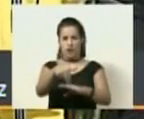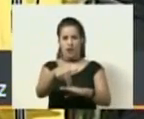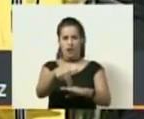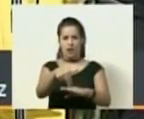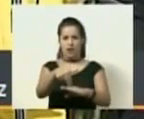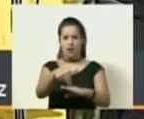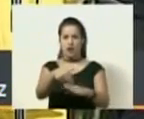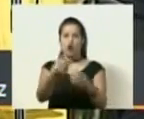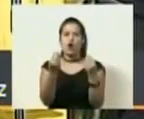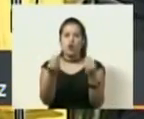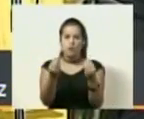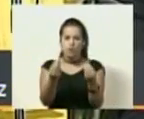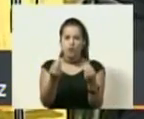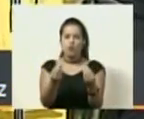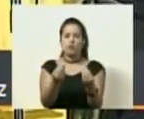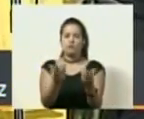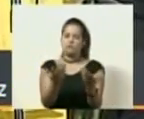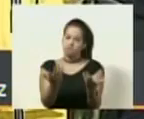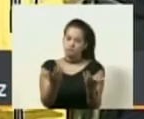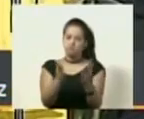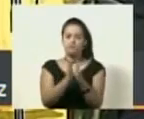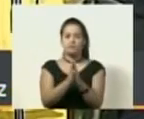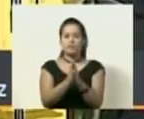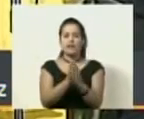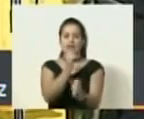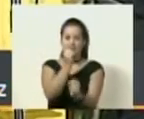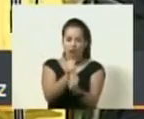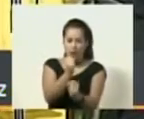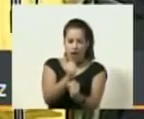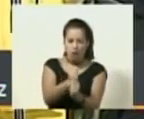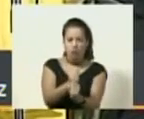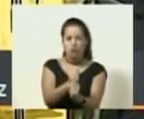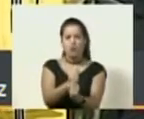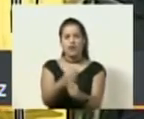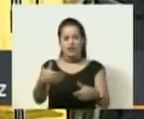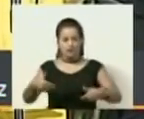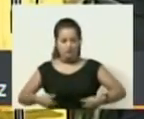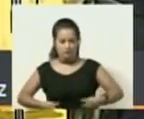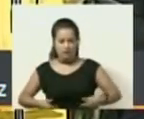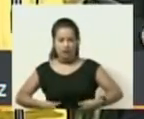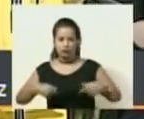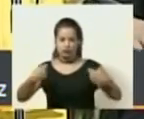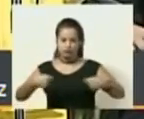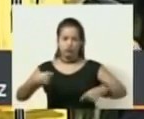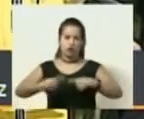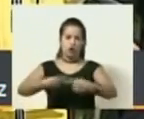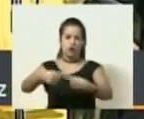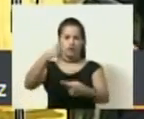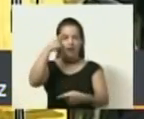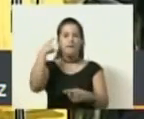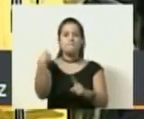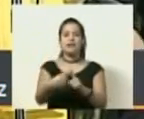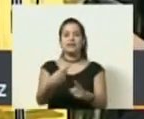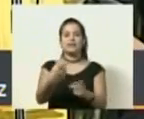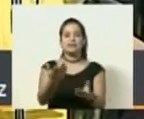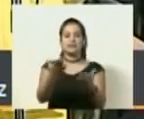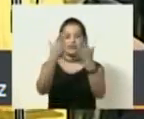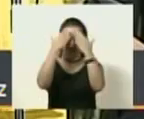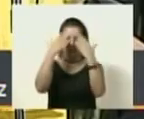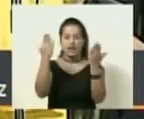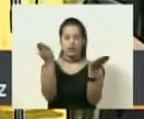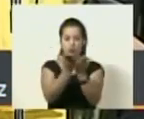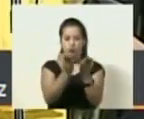a través del trabajo, del esfuerzo diario y del saber, el